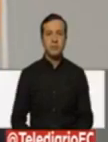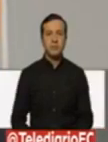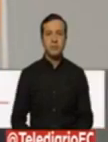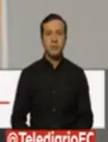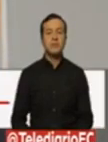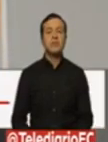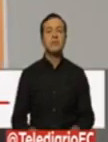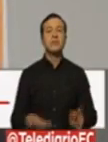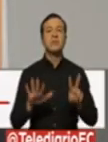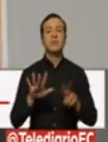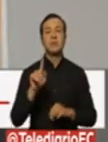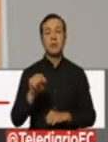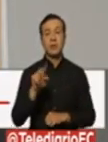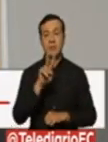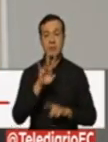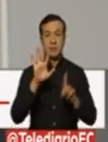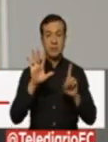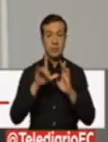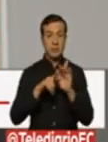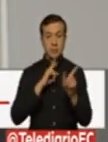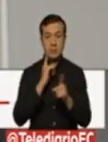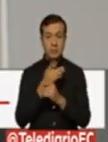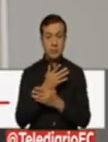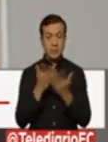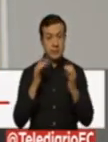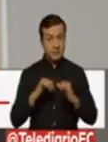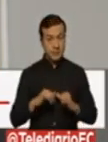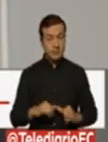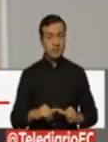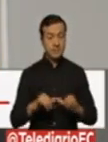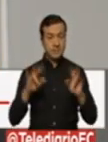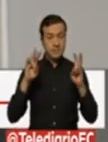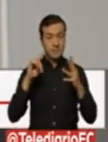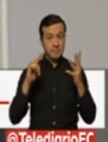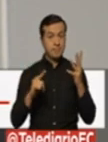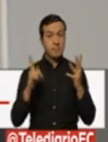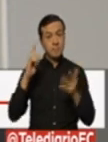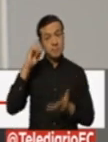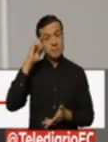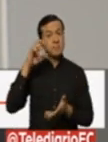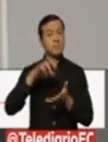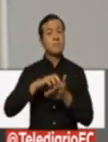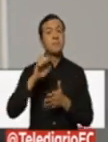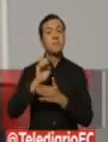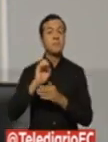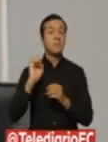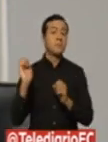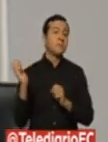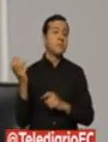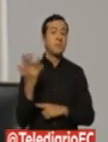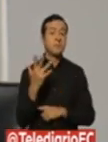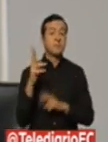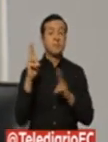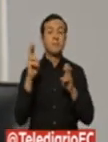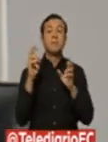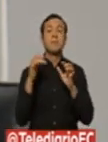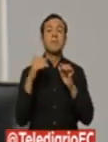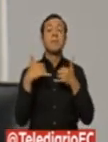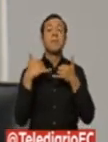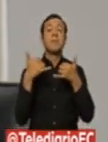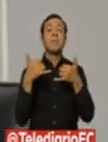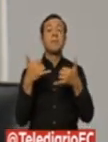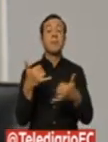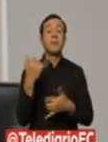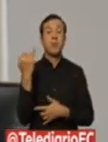7 de la mañana con 26 minutos continuamos con nuestro siguiente tema el gobierno nacional presenta la quinta edición del premio verde el mismo